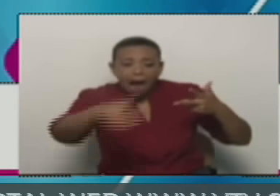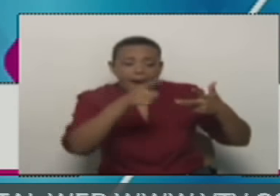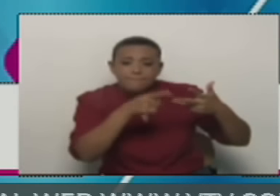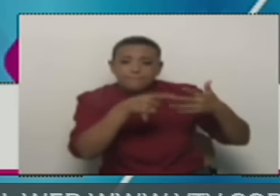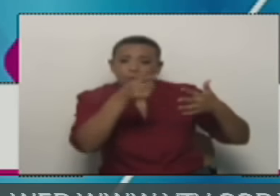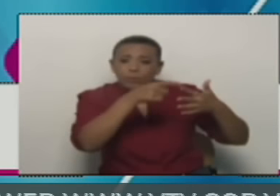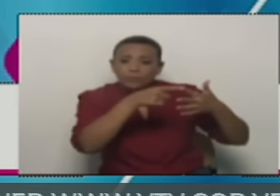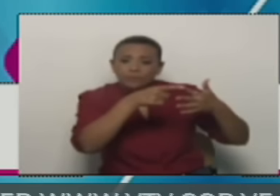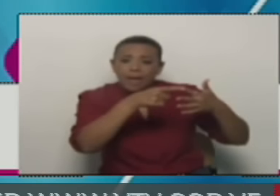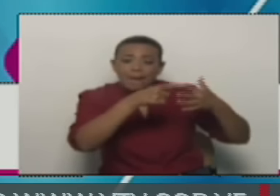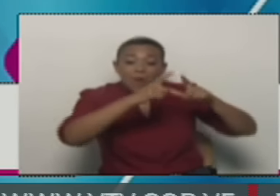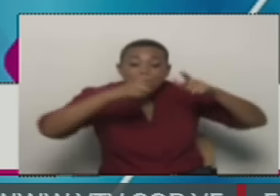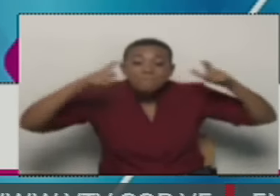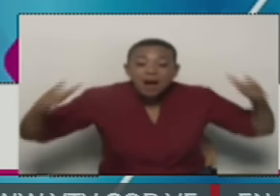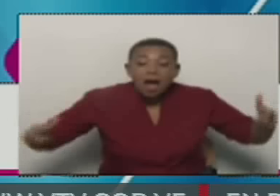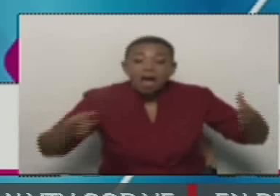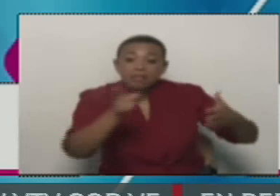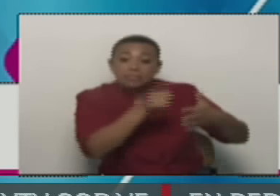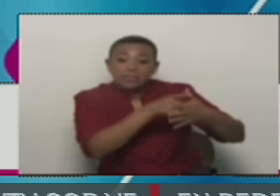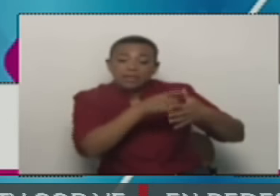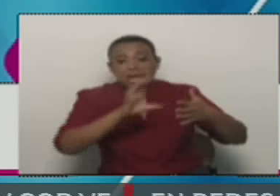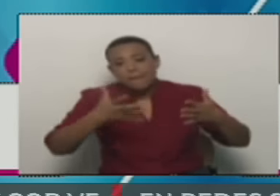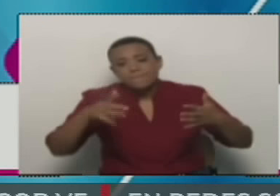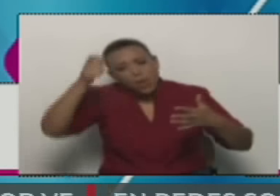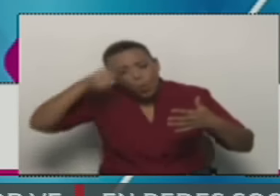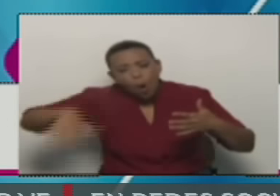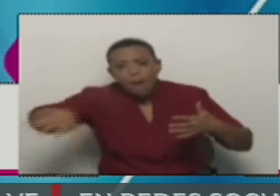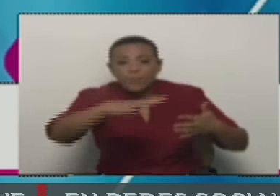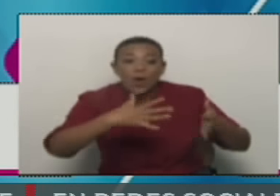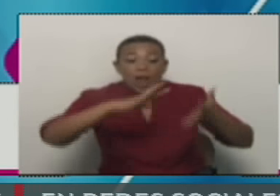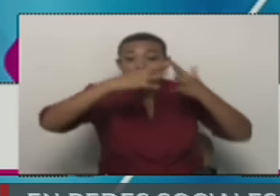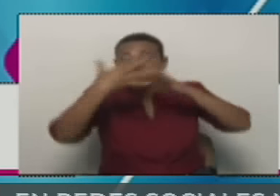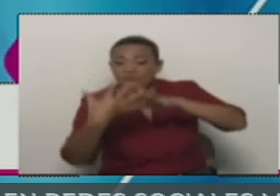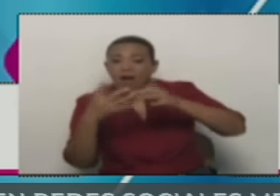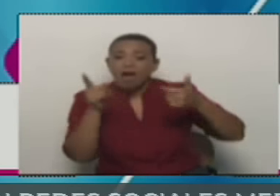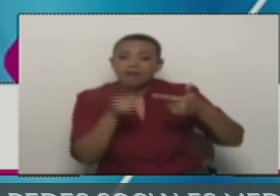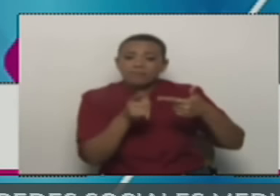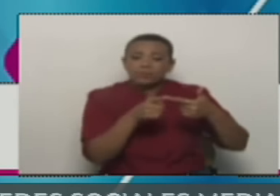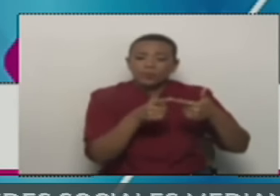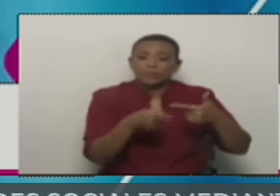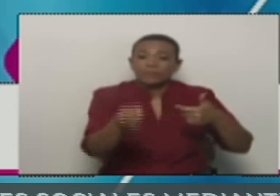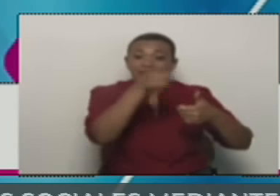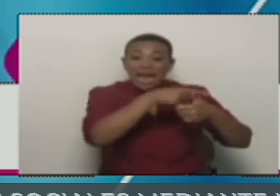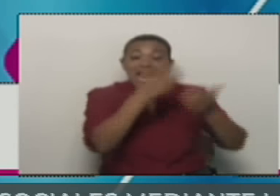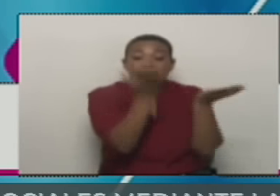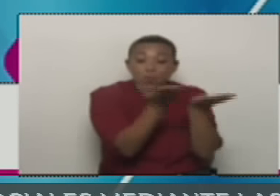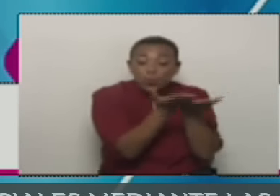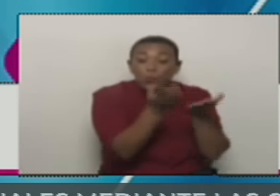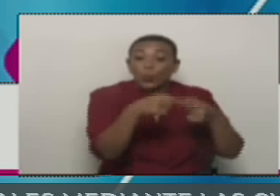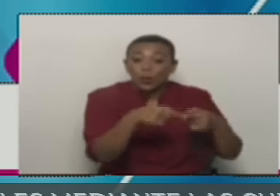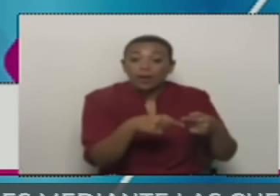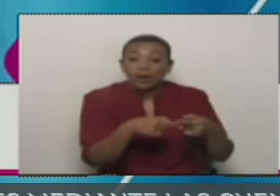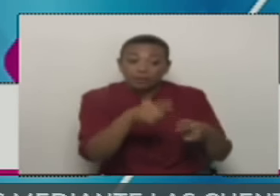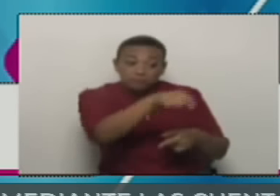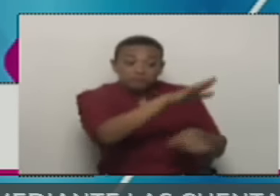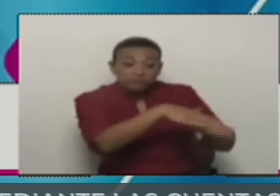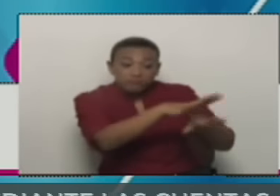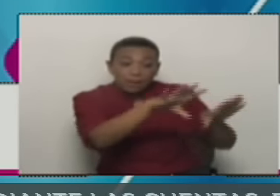escala periurbana, semirural, en los barrios, en las escuelas, Héctor